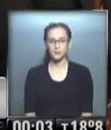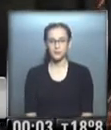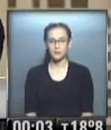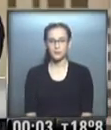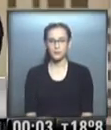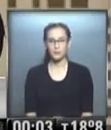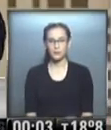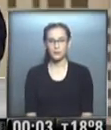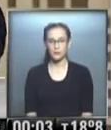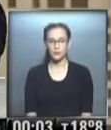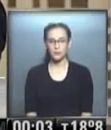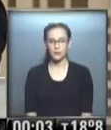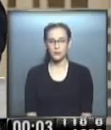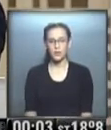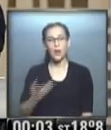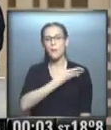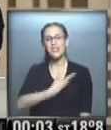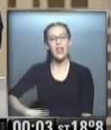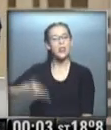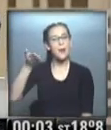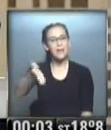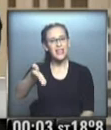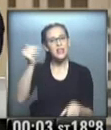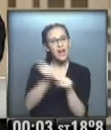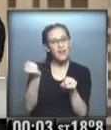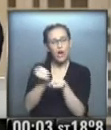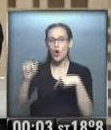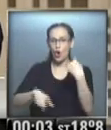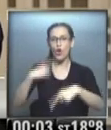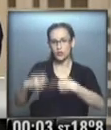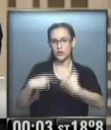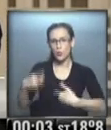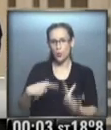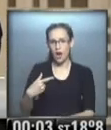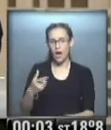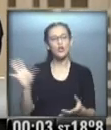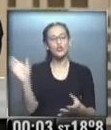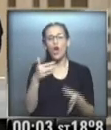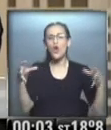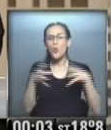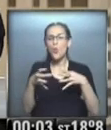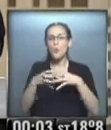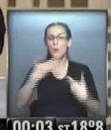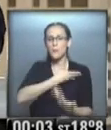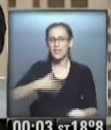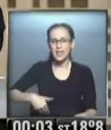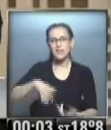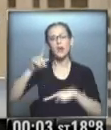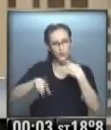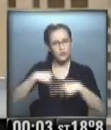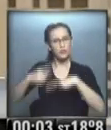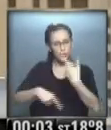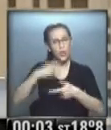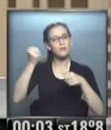y lo que ella pide es mantener la gestión. Y en eso nos van a encontrar a todo el equipo de la presidenta manteniendo la gestión. Manteniendo la